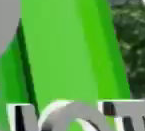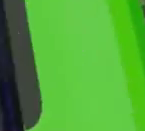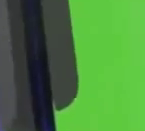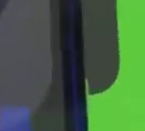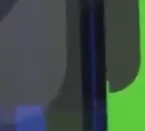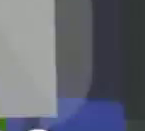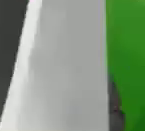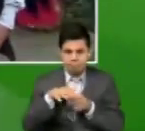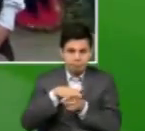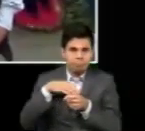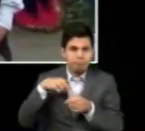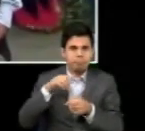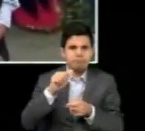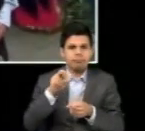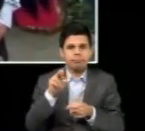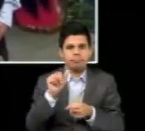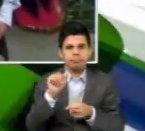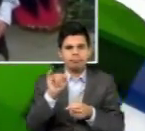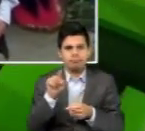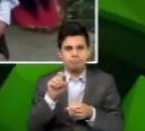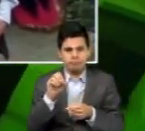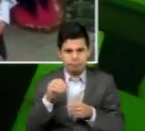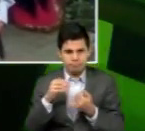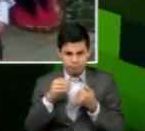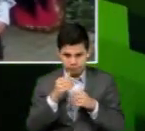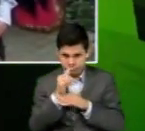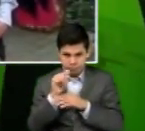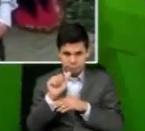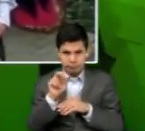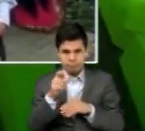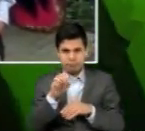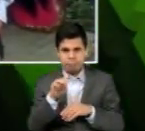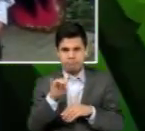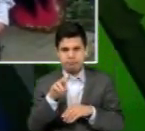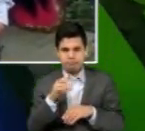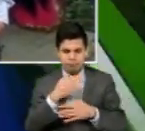Desde el barrio El Paraíso, con la cámara de Argemiro Daza, Leonardo Peña Ocariz, Oriente Noticias.